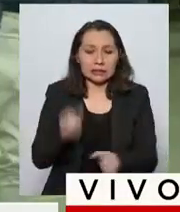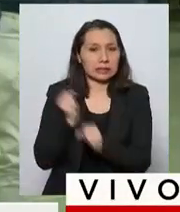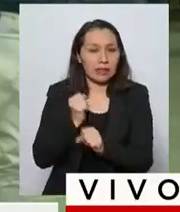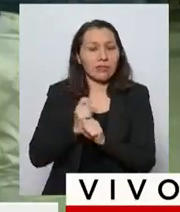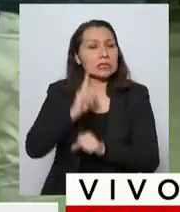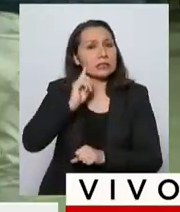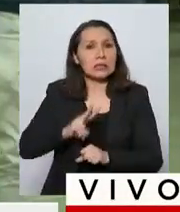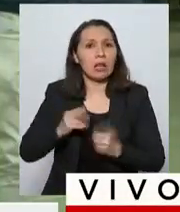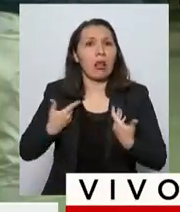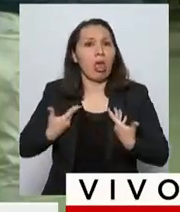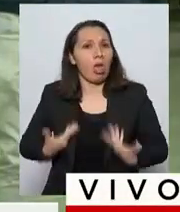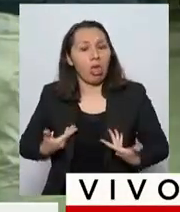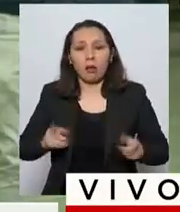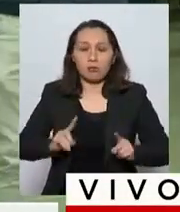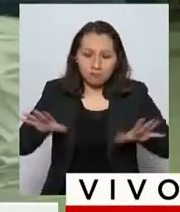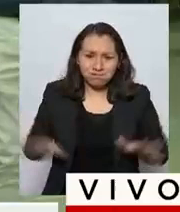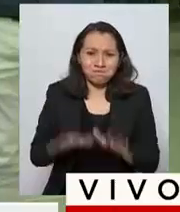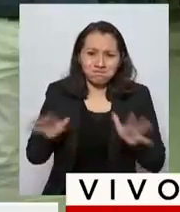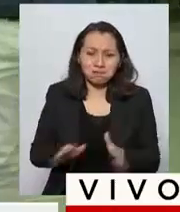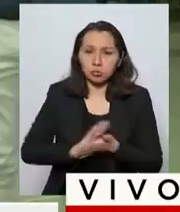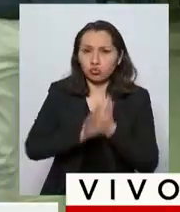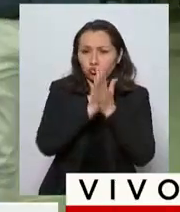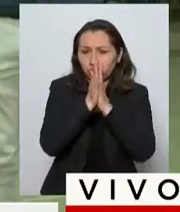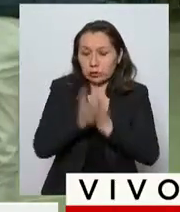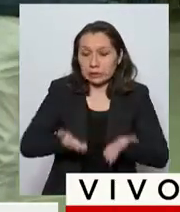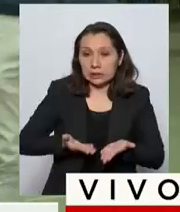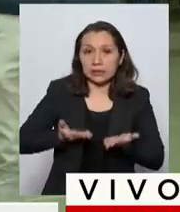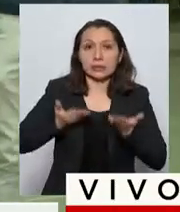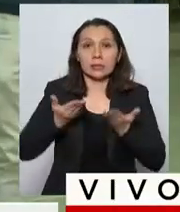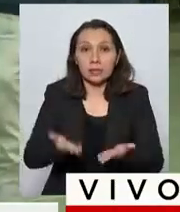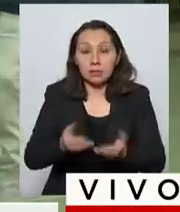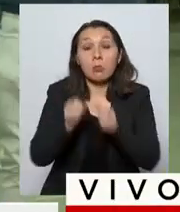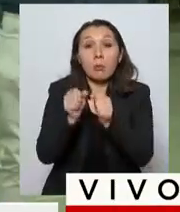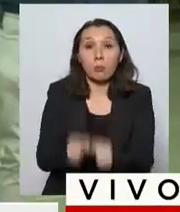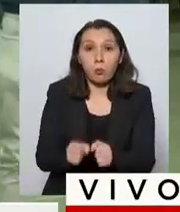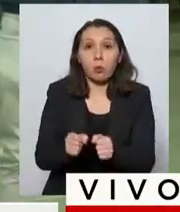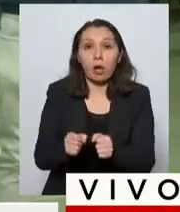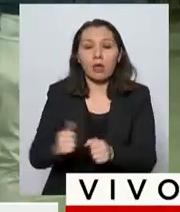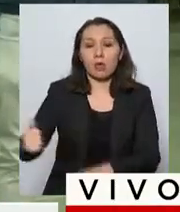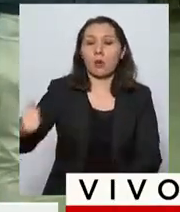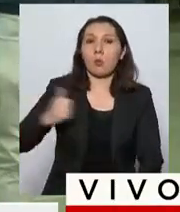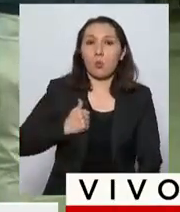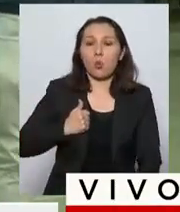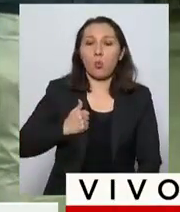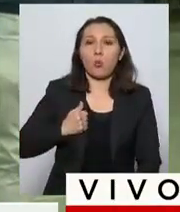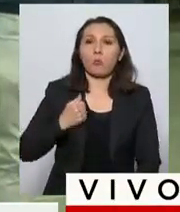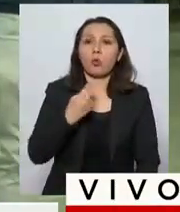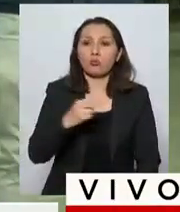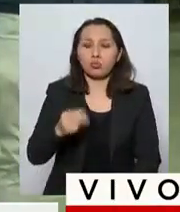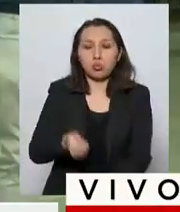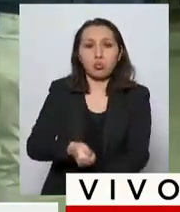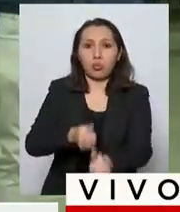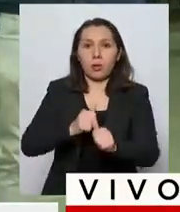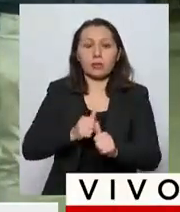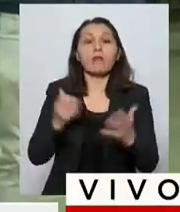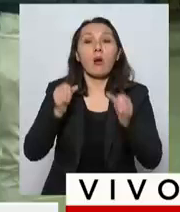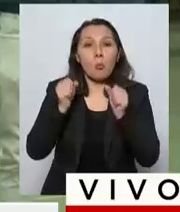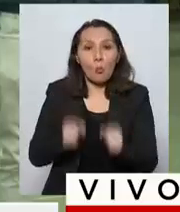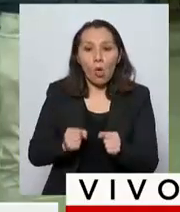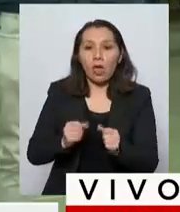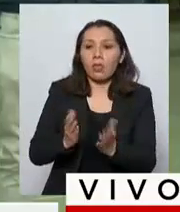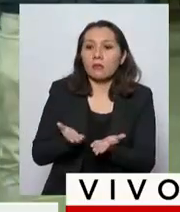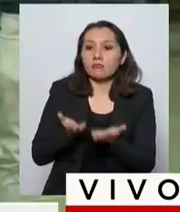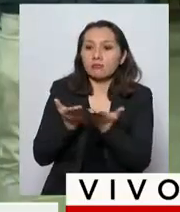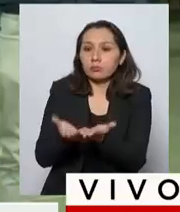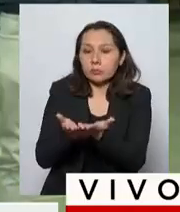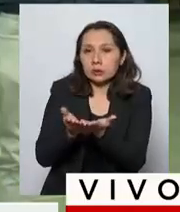sin descanso y entregando todo para que pueda cumplir con su desafío de poder prestar